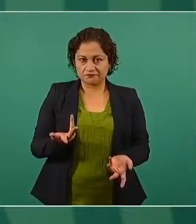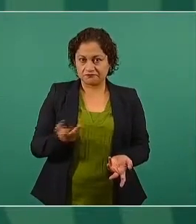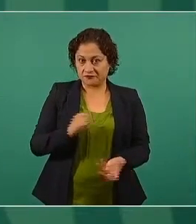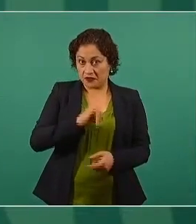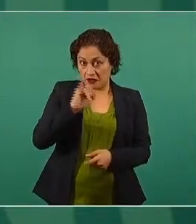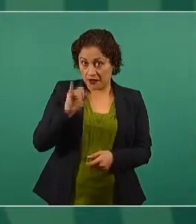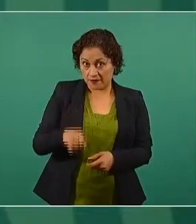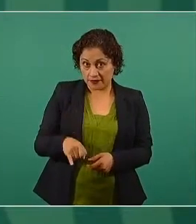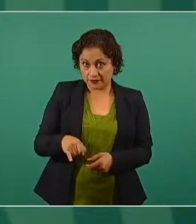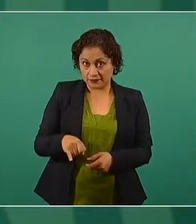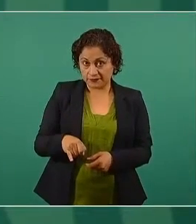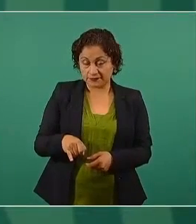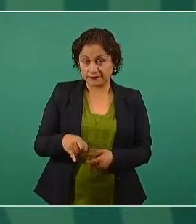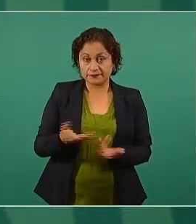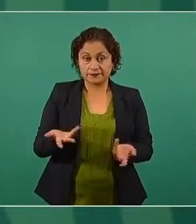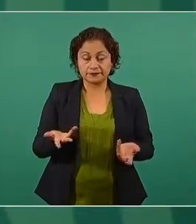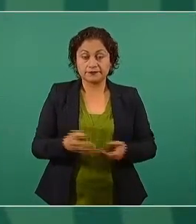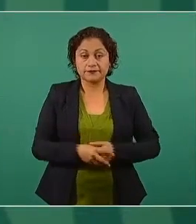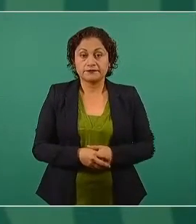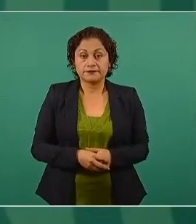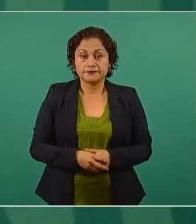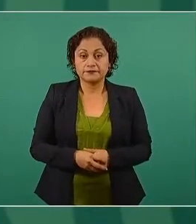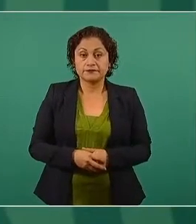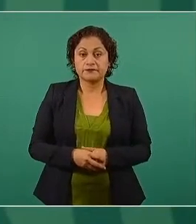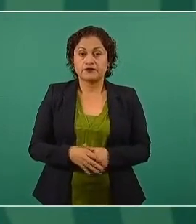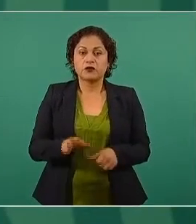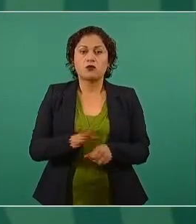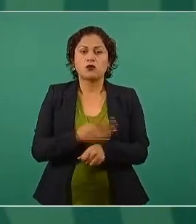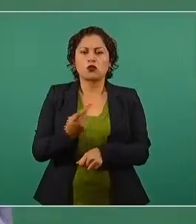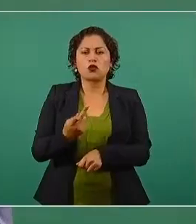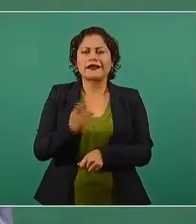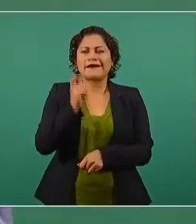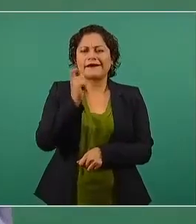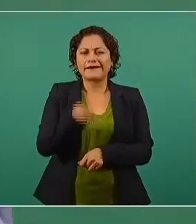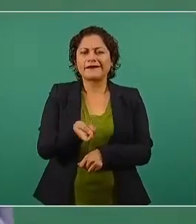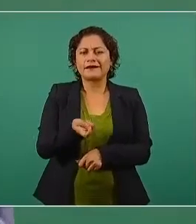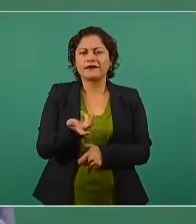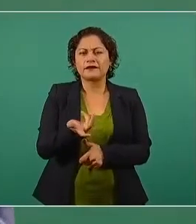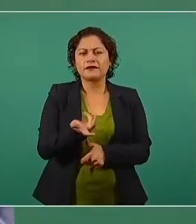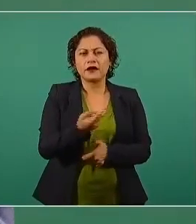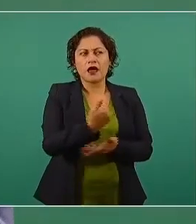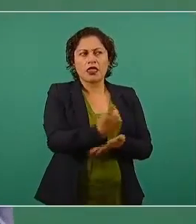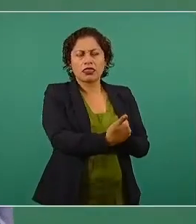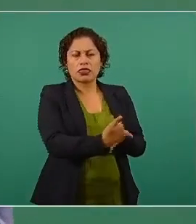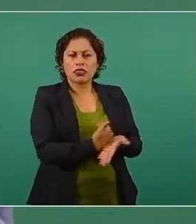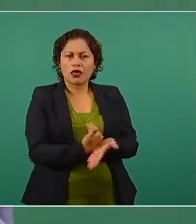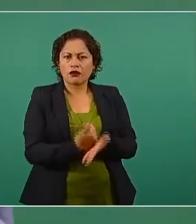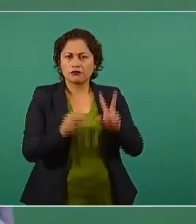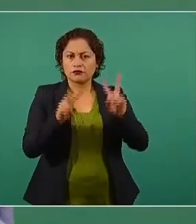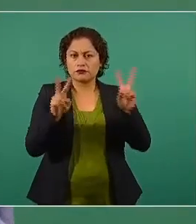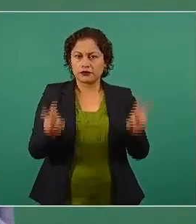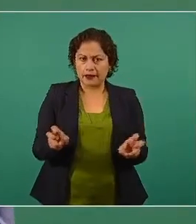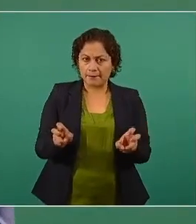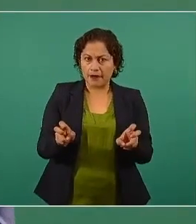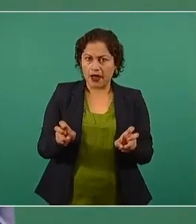organizaciones. Es una intromisión a la vida pública de nuestro